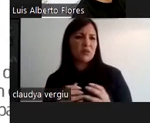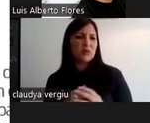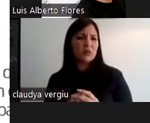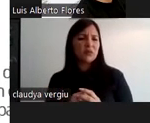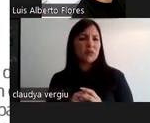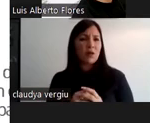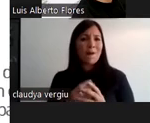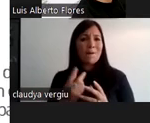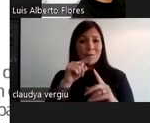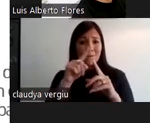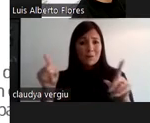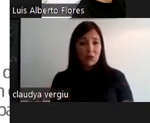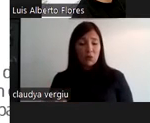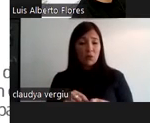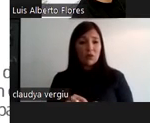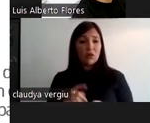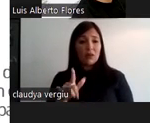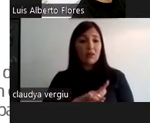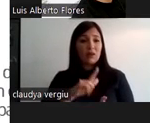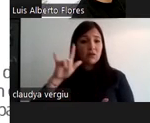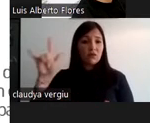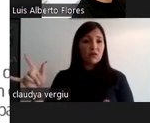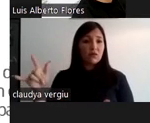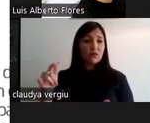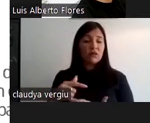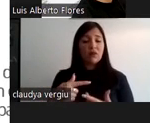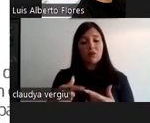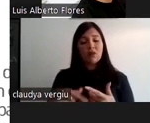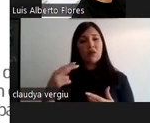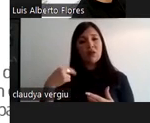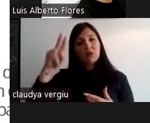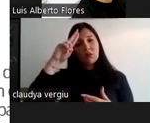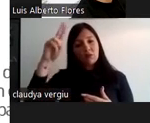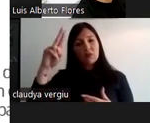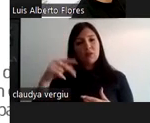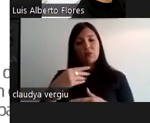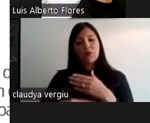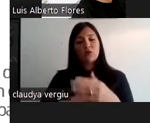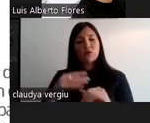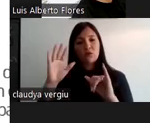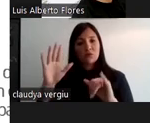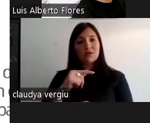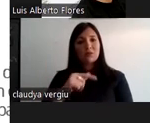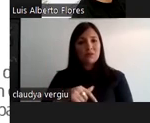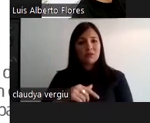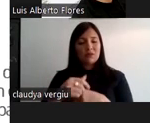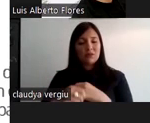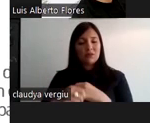esta predisposición a viajar a destinos nacionales en los próximos seis meses